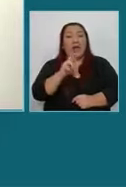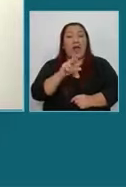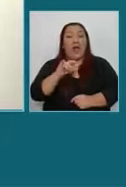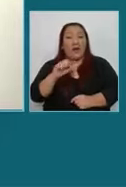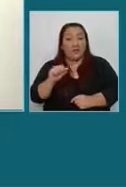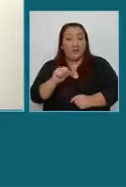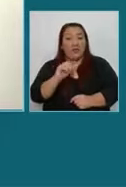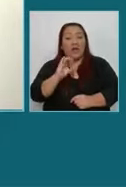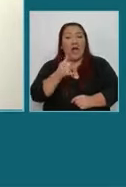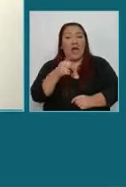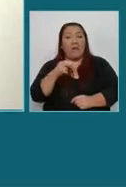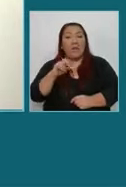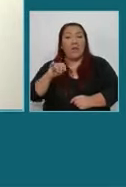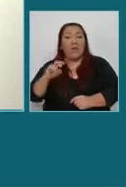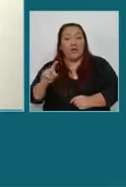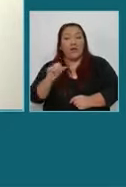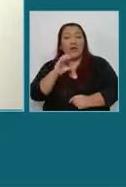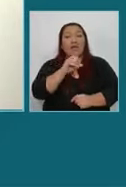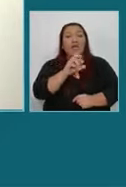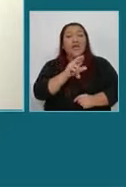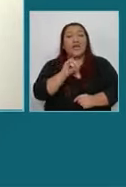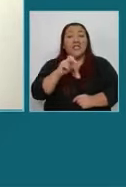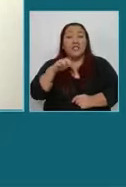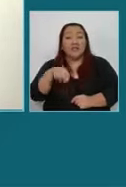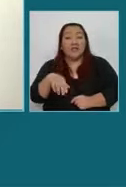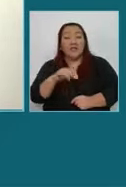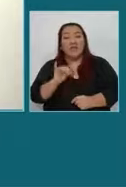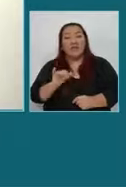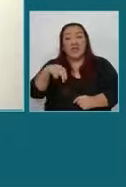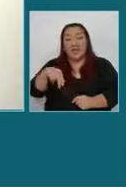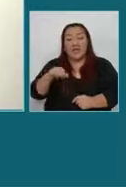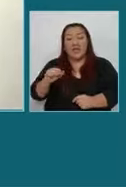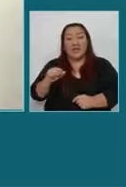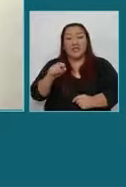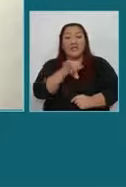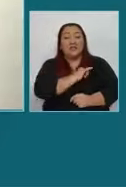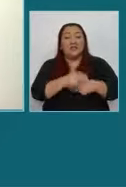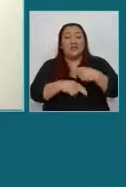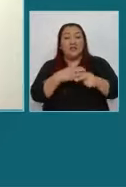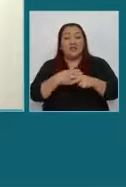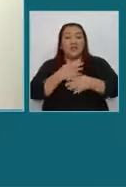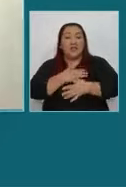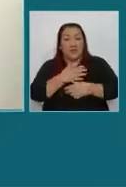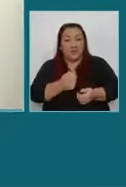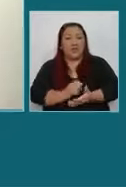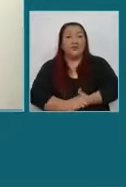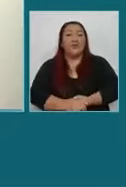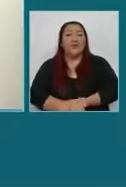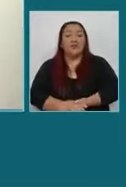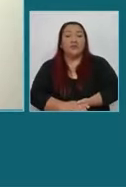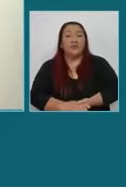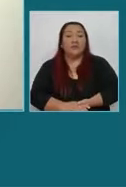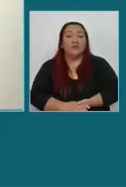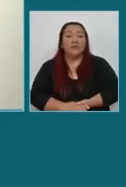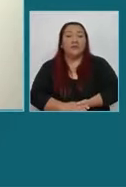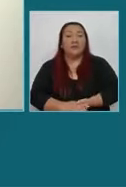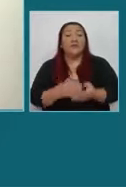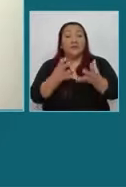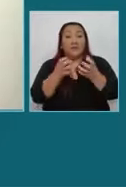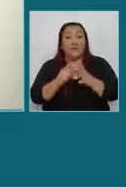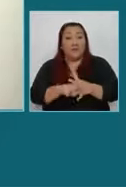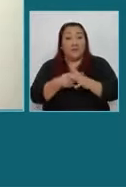Hub UDEP, y Cristian Palomino, del INS, Instituto Nacional de Salud. Quería